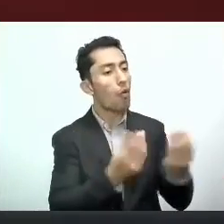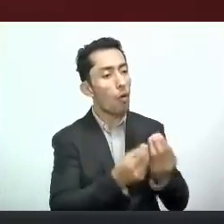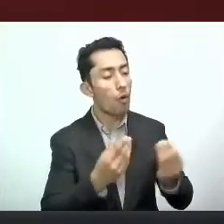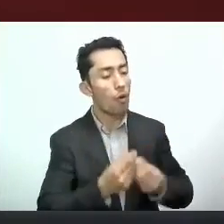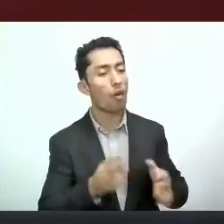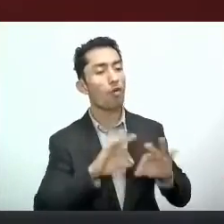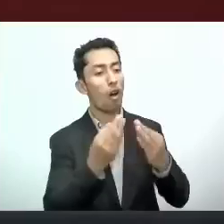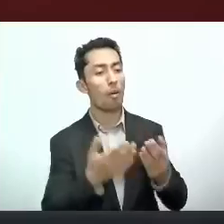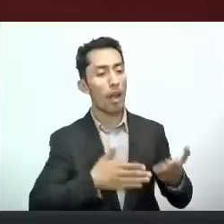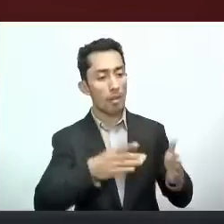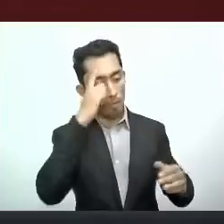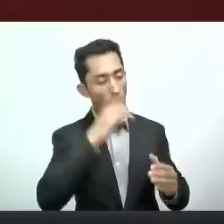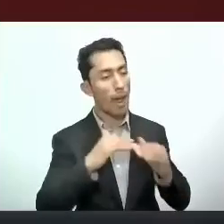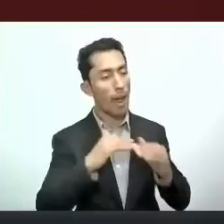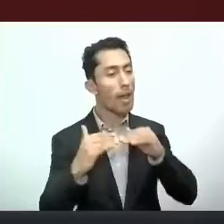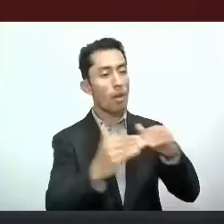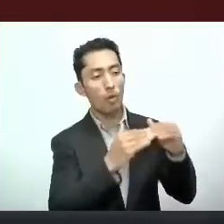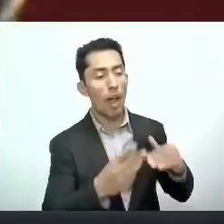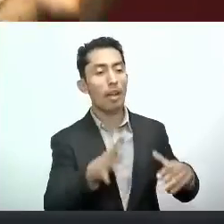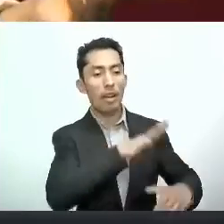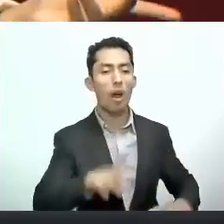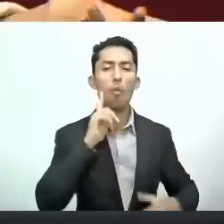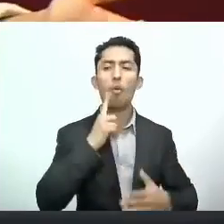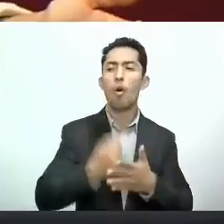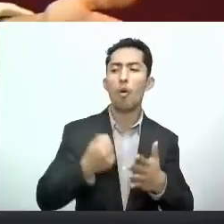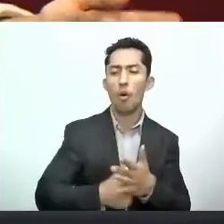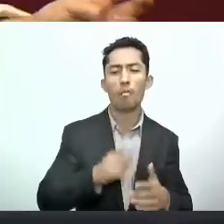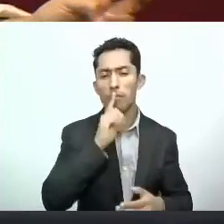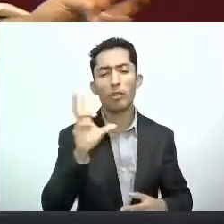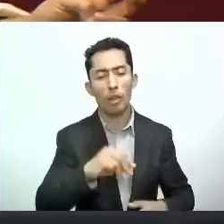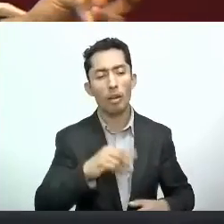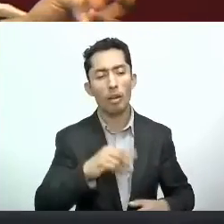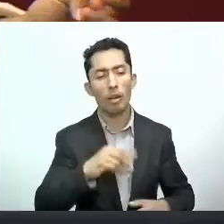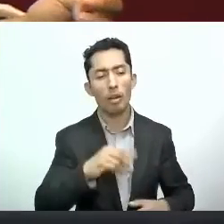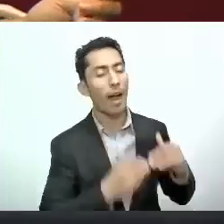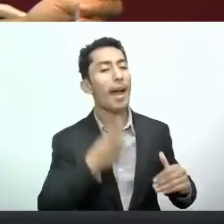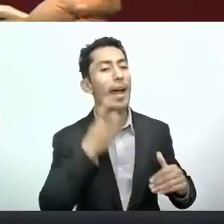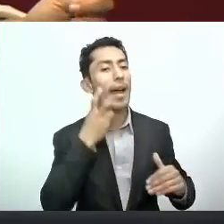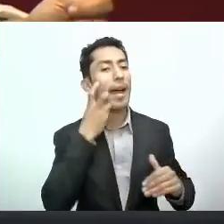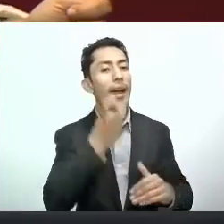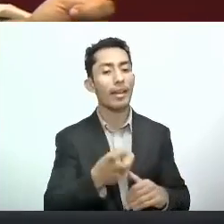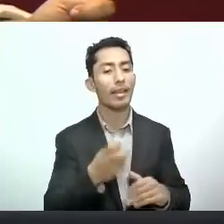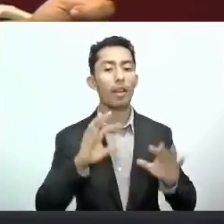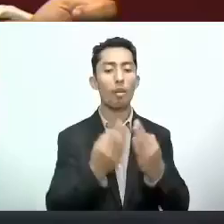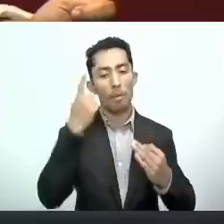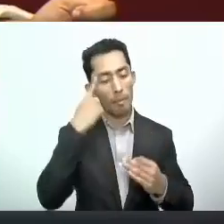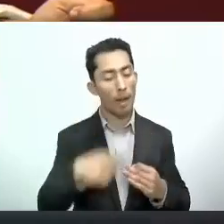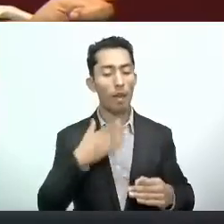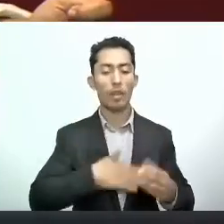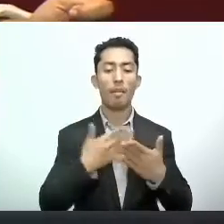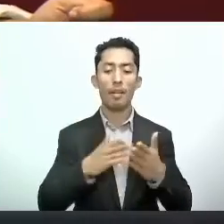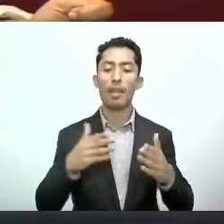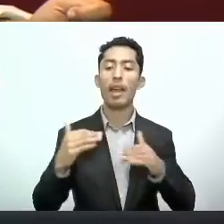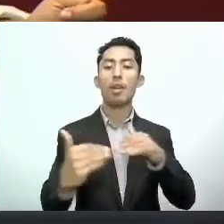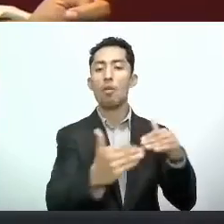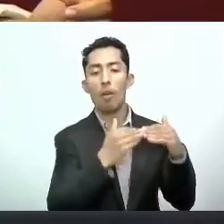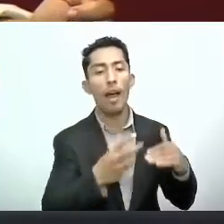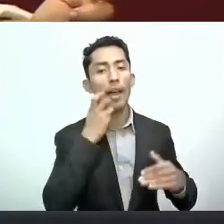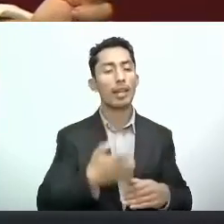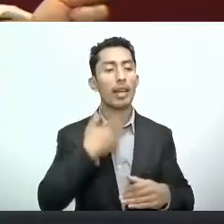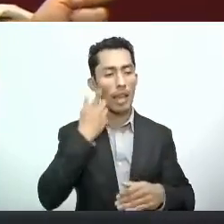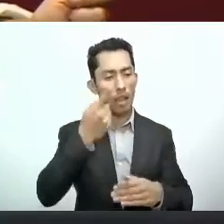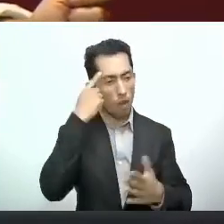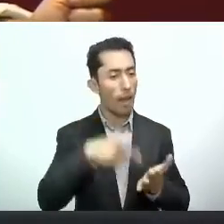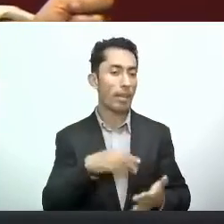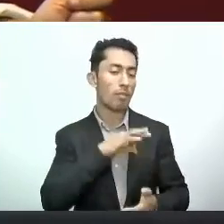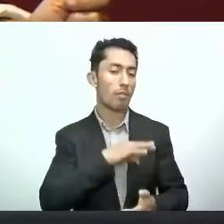la igualdad, si no lo quieren llamar feminista, pero para la igualdad, ¿no? Modelos de justicia abierta para la igualdad, yo creo que es la vía. Y bueno,